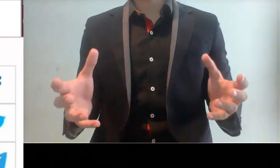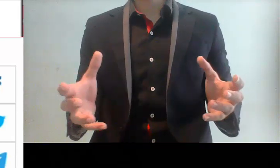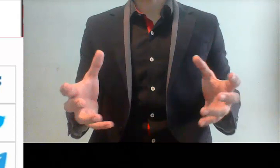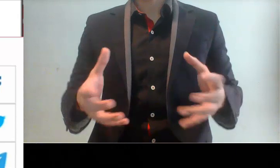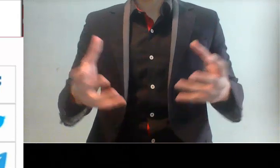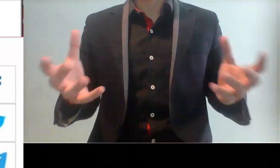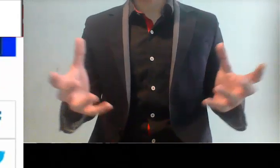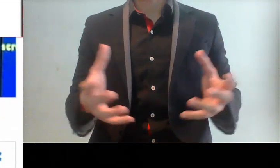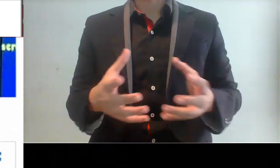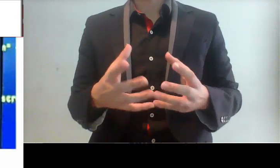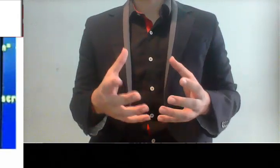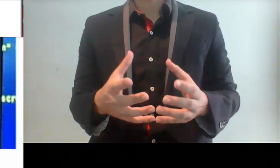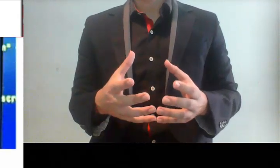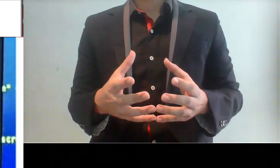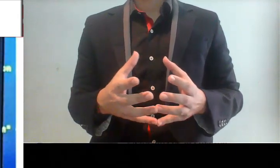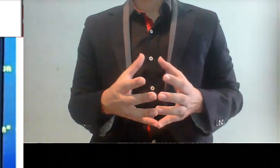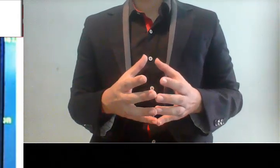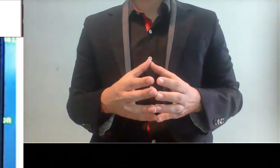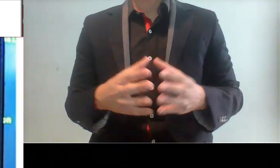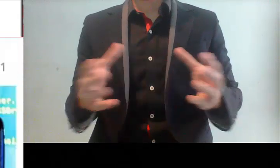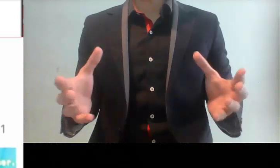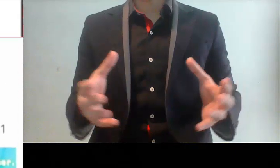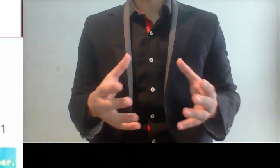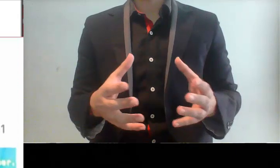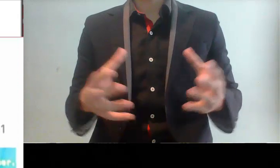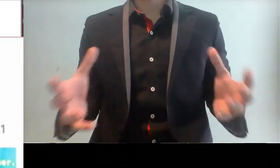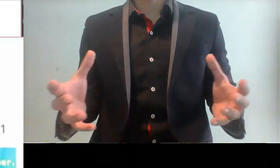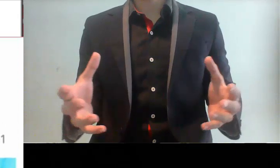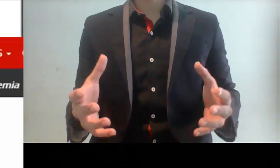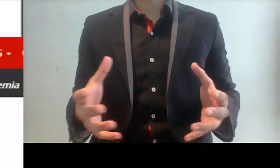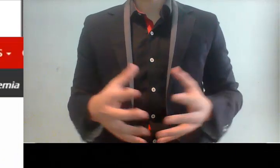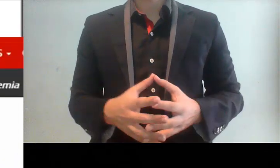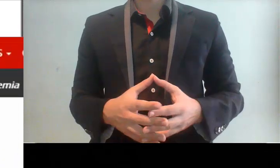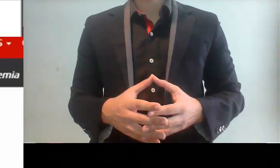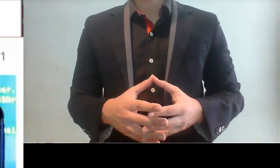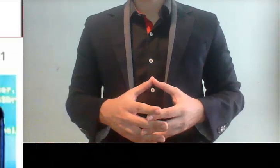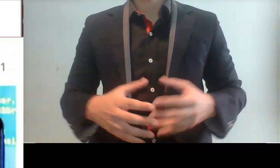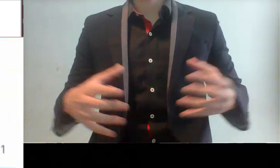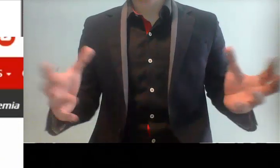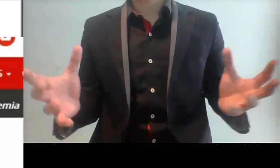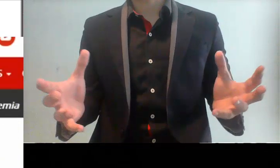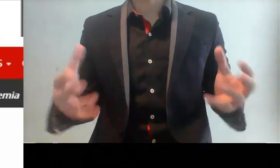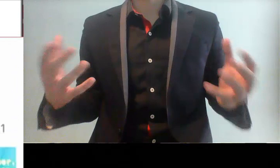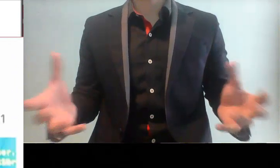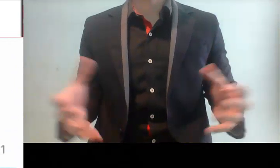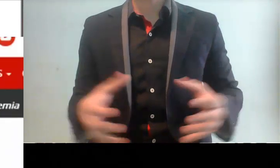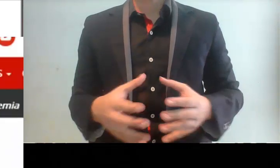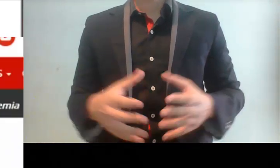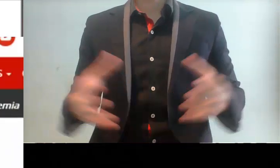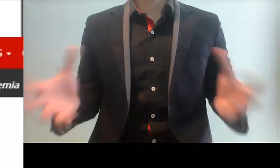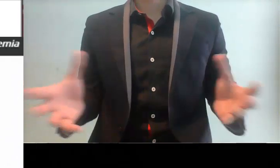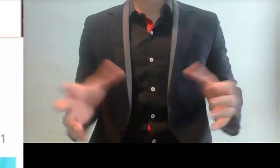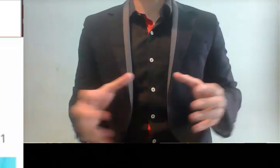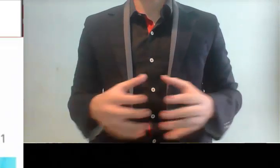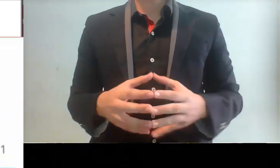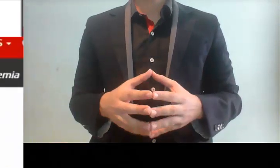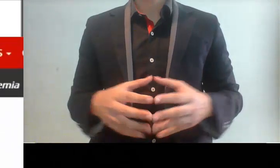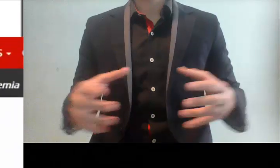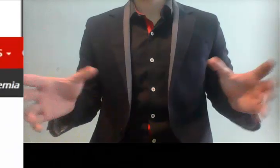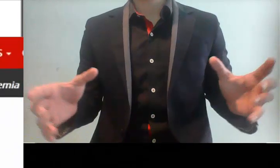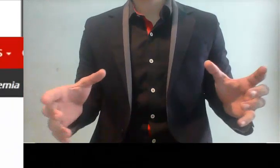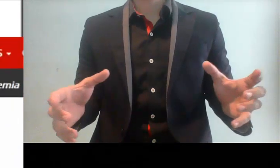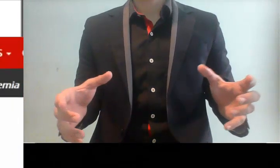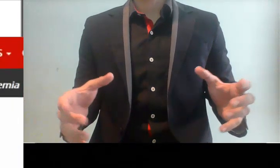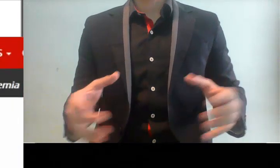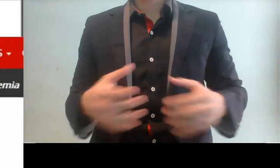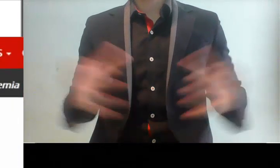caño. Creo que lo que están planteando básicamente esta oposición, aunque no lo digo que también haya de los dos lados, es justamente